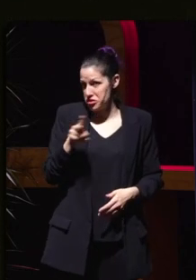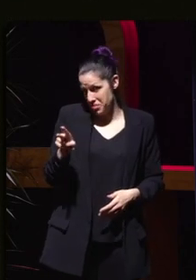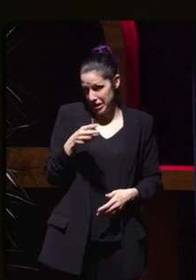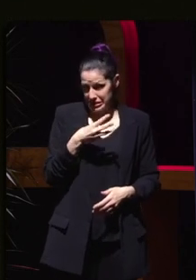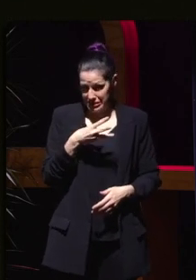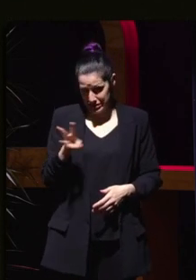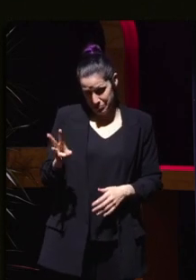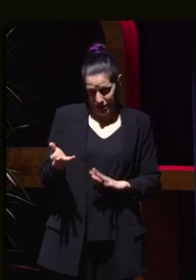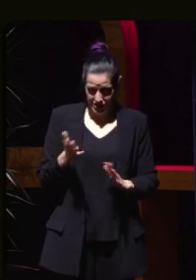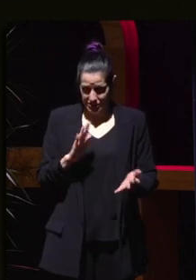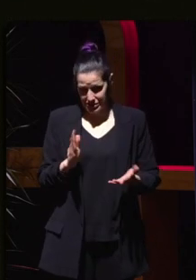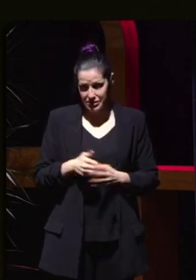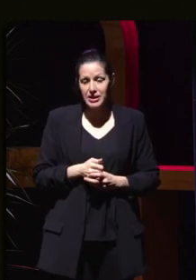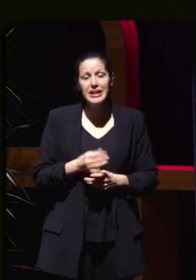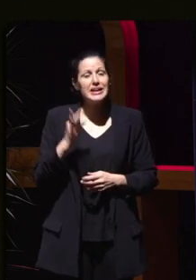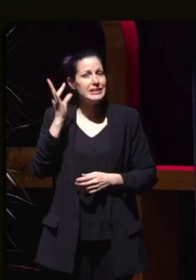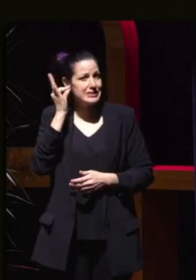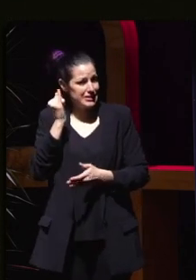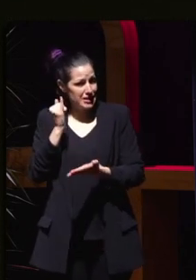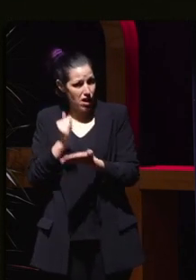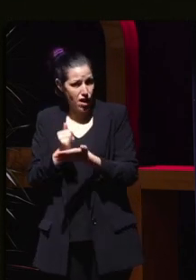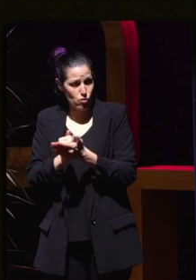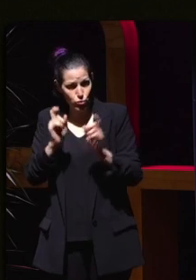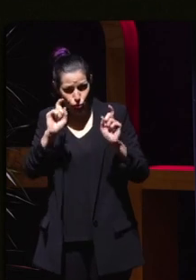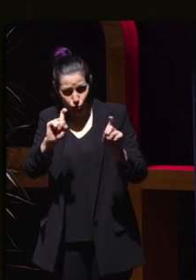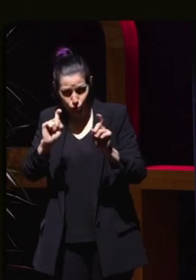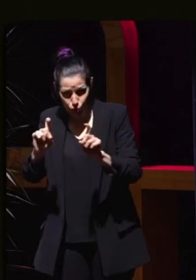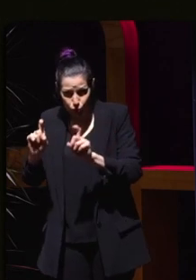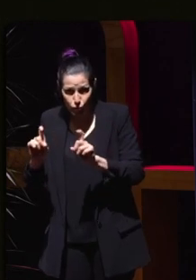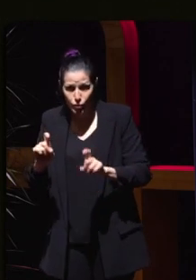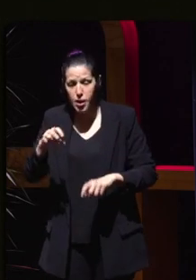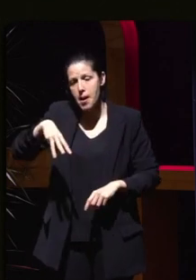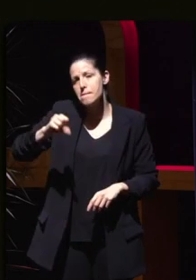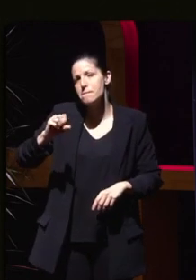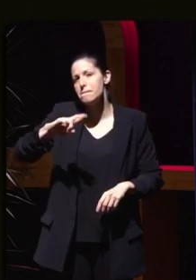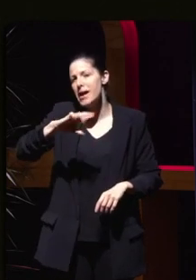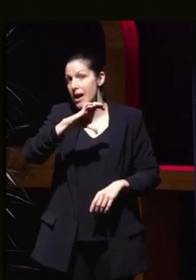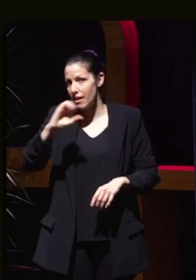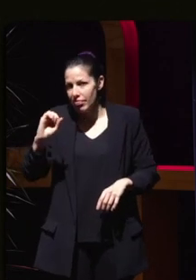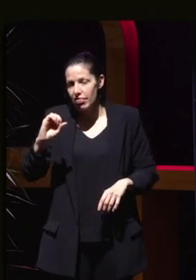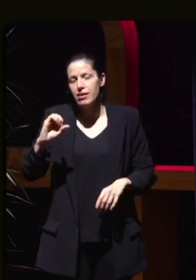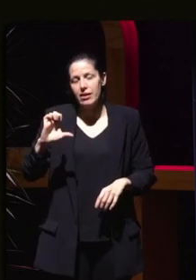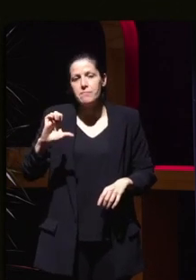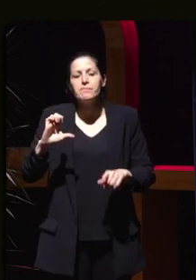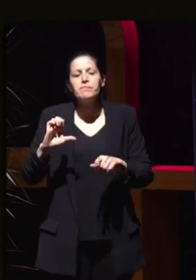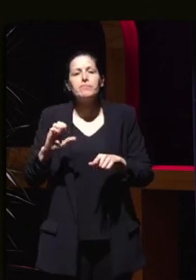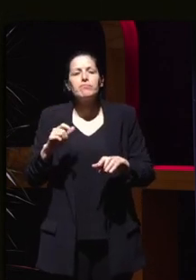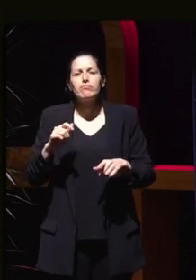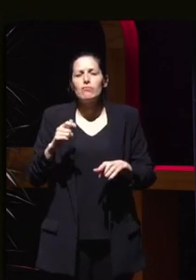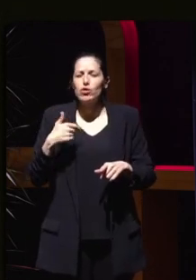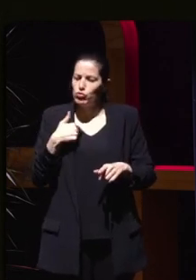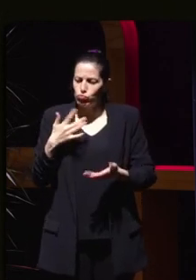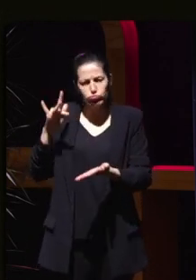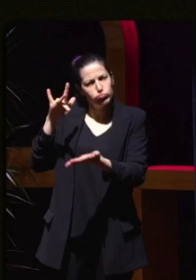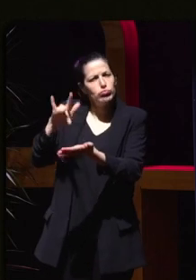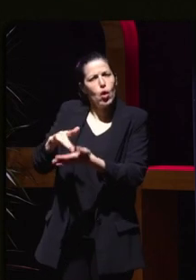curso que se llama merce usted y Alí y allí había y